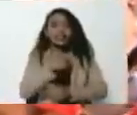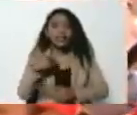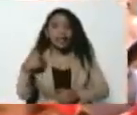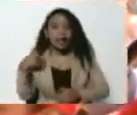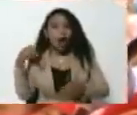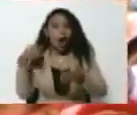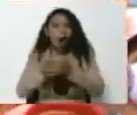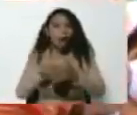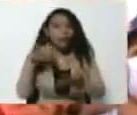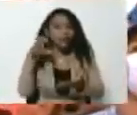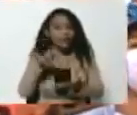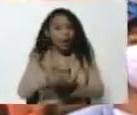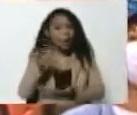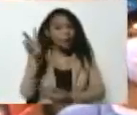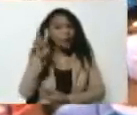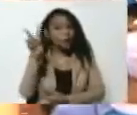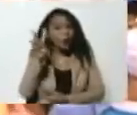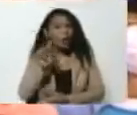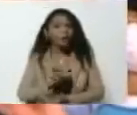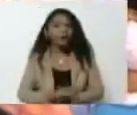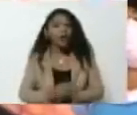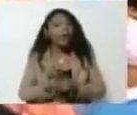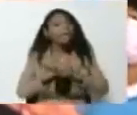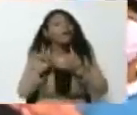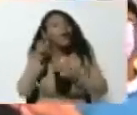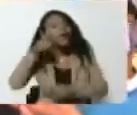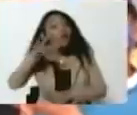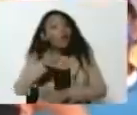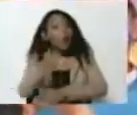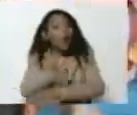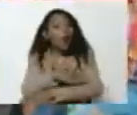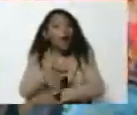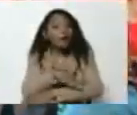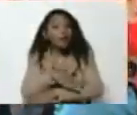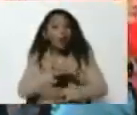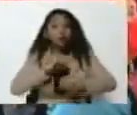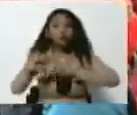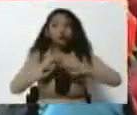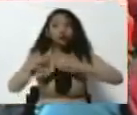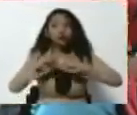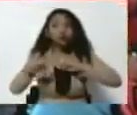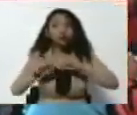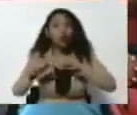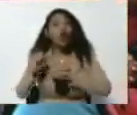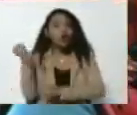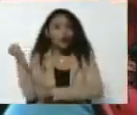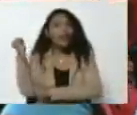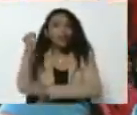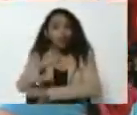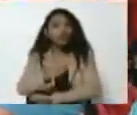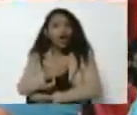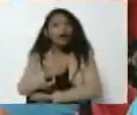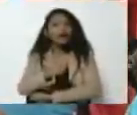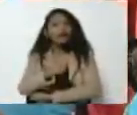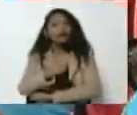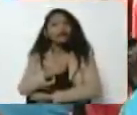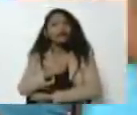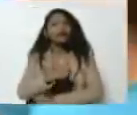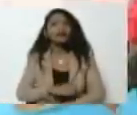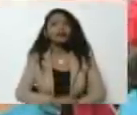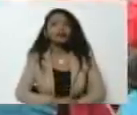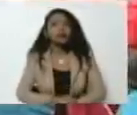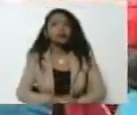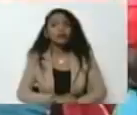Estado en Venezuela, pero el pueblo en la calle, movilizado, lo va a derrotar.